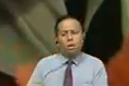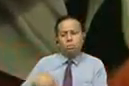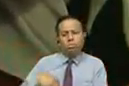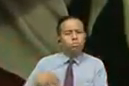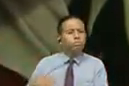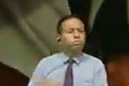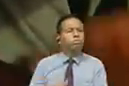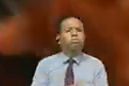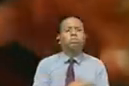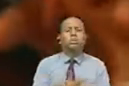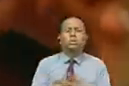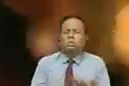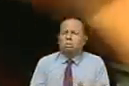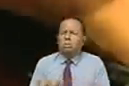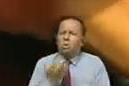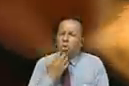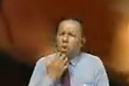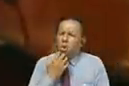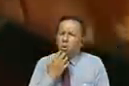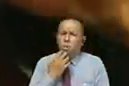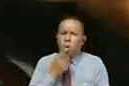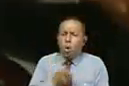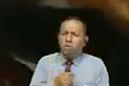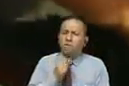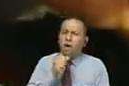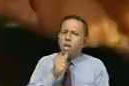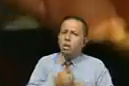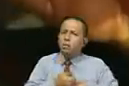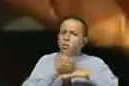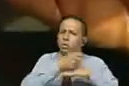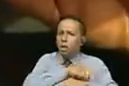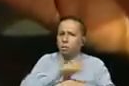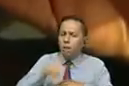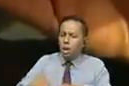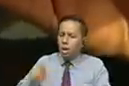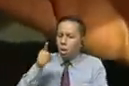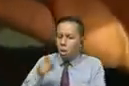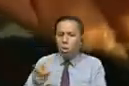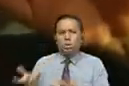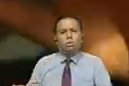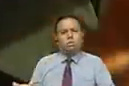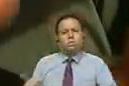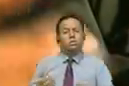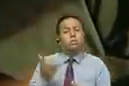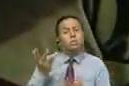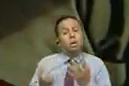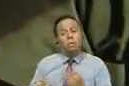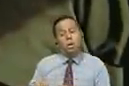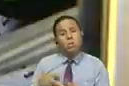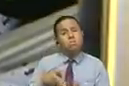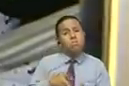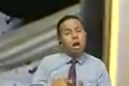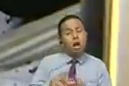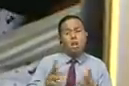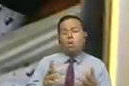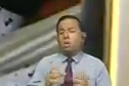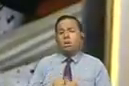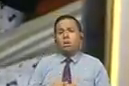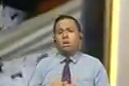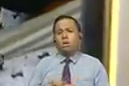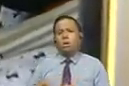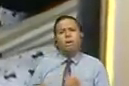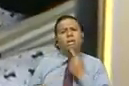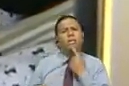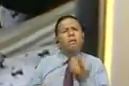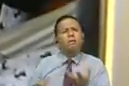obra lo hizo sacarle allá para no pagar. No pagar nada. ¿Sabe dónde pensaban